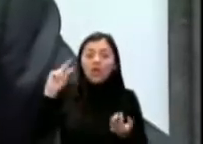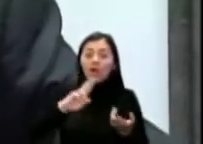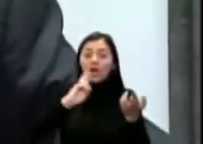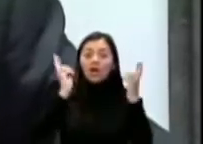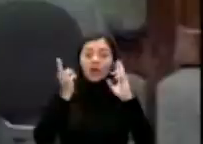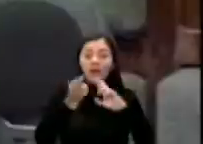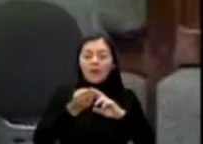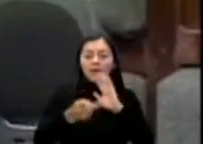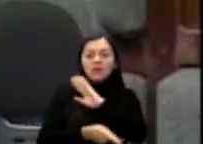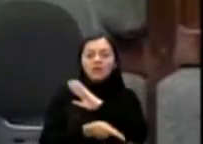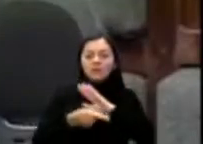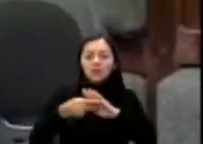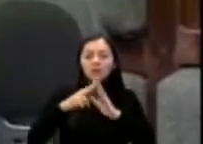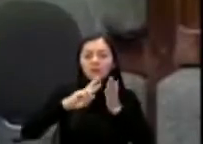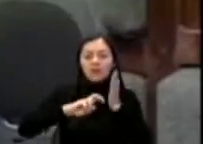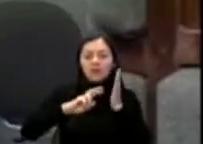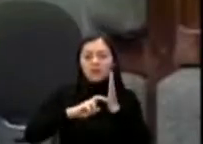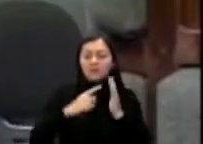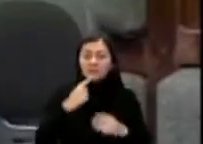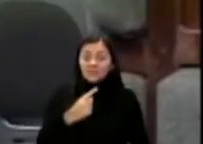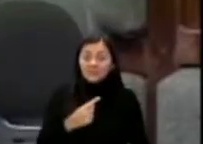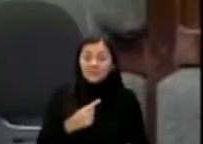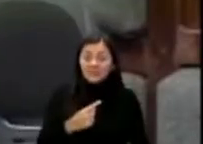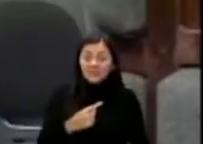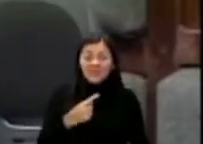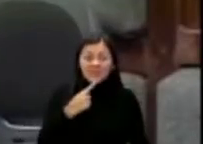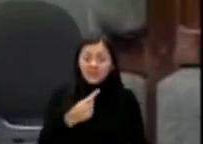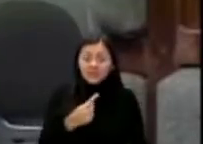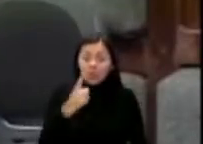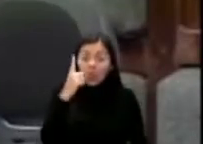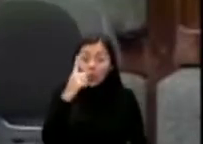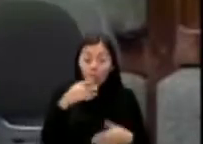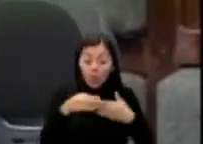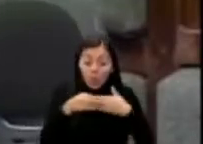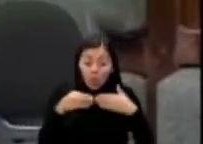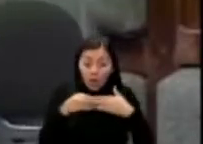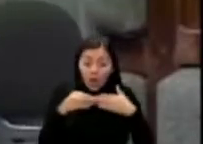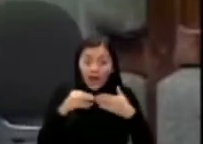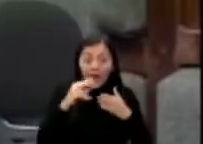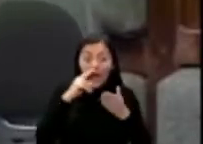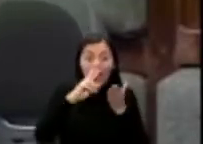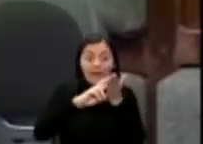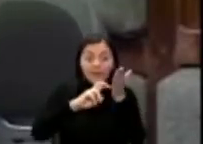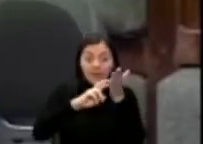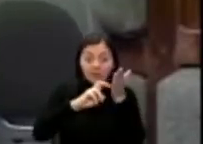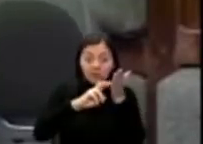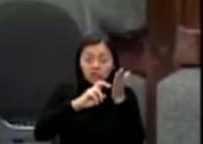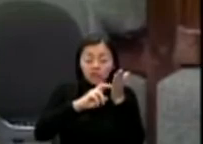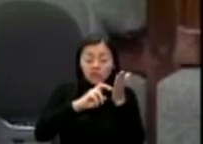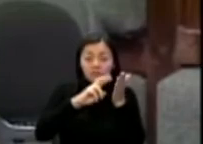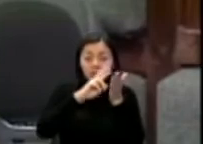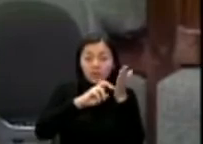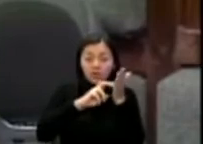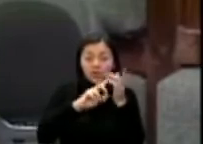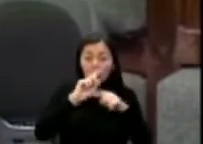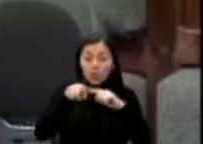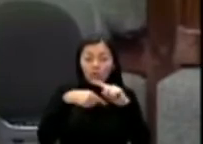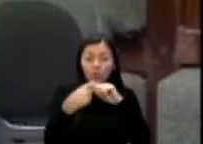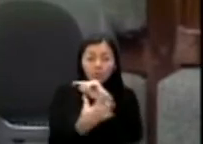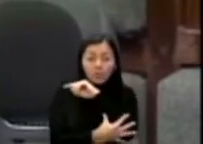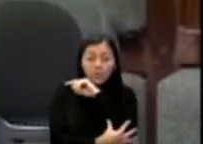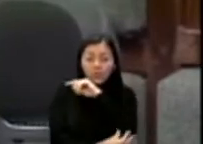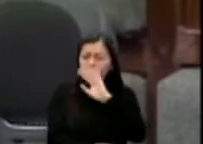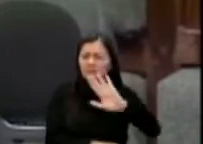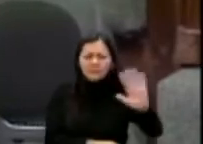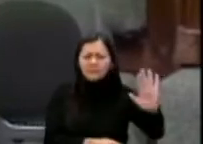minería repito nos saldrá un solo dólar de la amazonía mientras exista extrema pobreza va